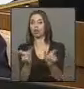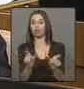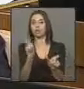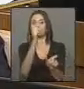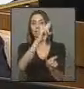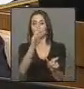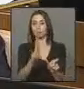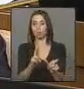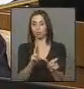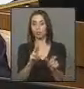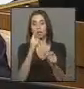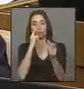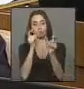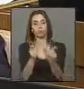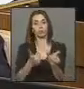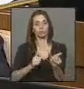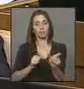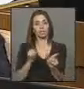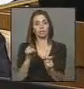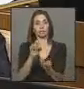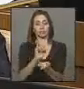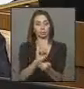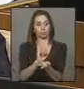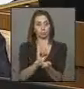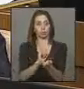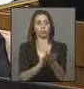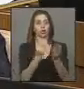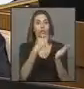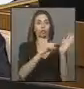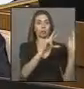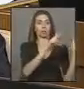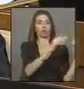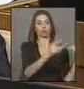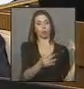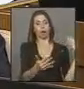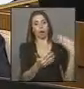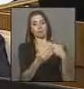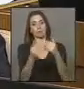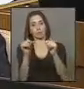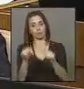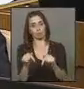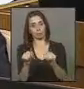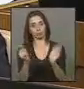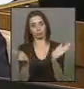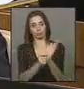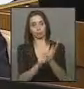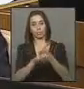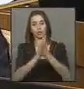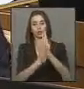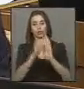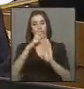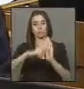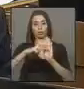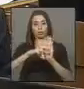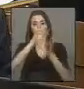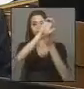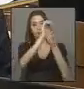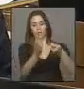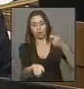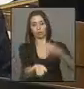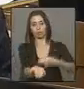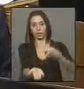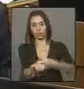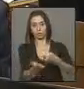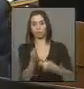Contraloría General de la República pueda realizar una fiscalización a este organismo desde el año 2008 en adelante y hasta esta fecha a todos los proyectos financiados por el Estado.